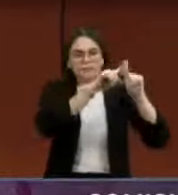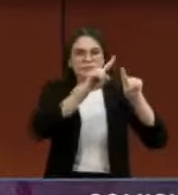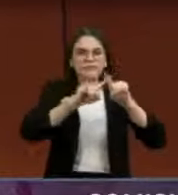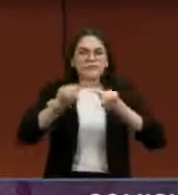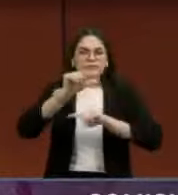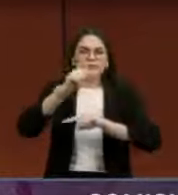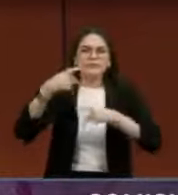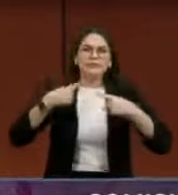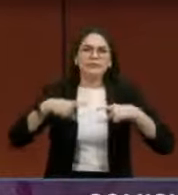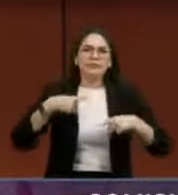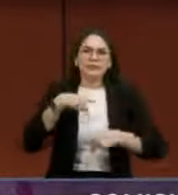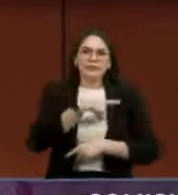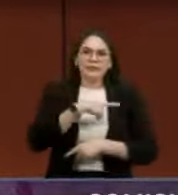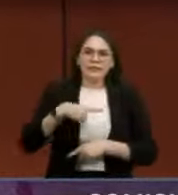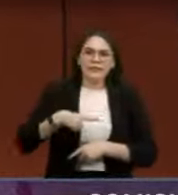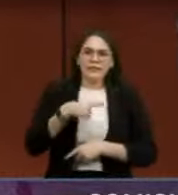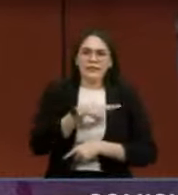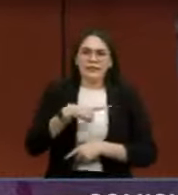deudores fiscales